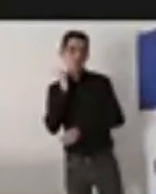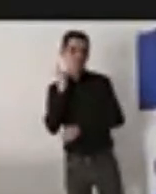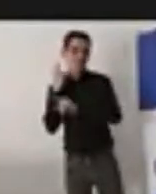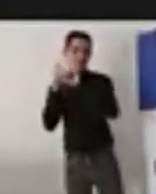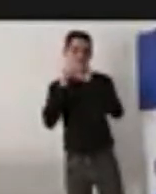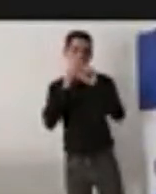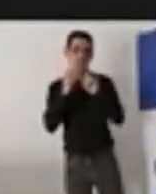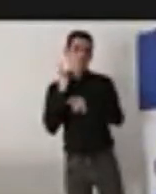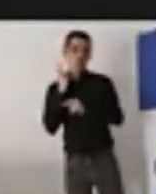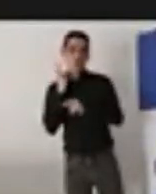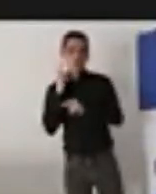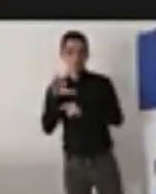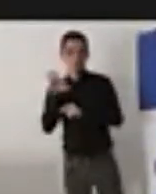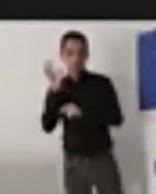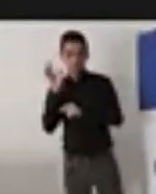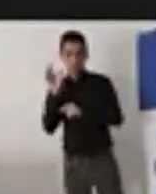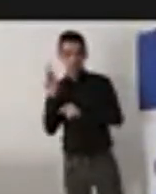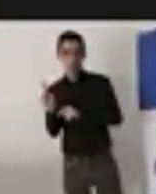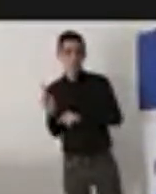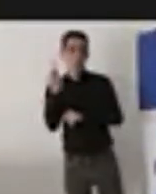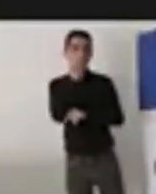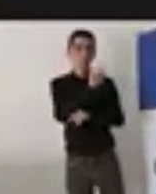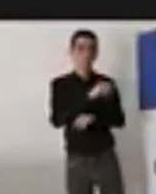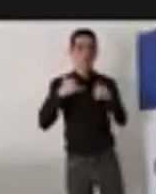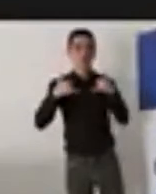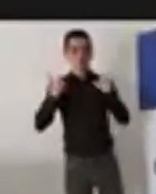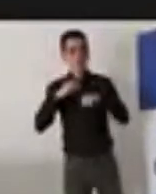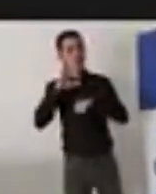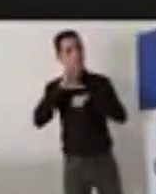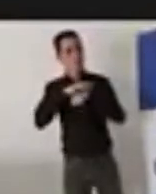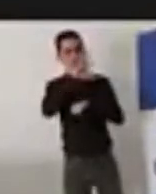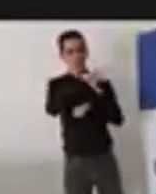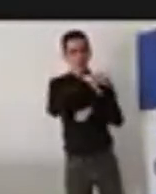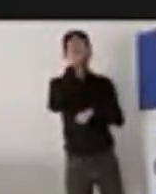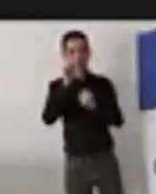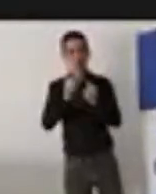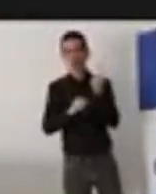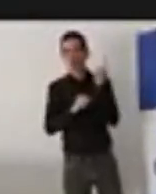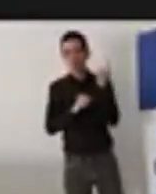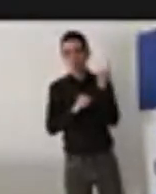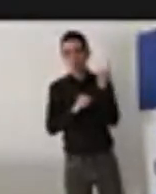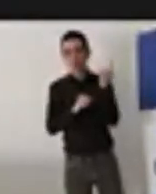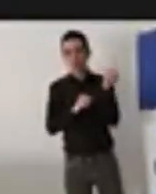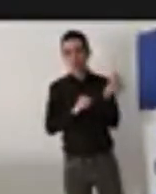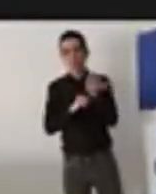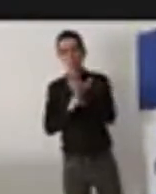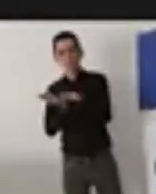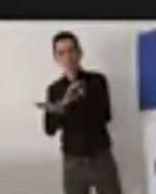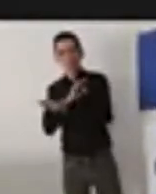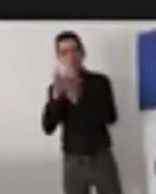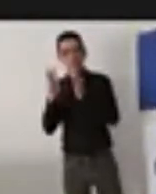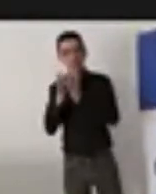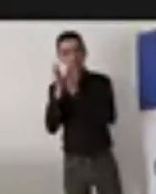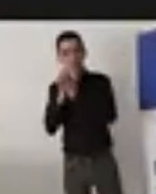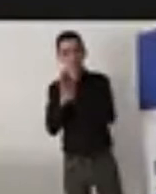cosa además súper impactante para el país, y es que los jóvenes salen a elegir con su documento de identidad a sus propios amigos, a sus propios